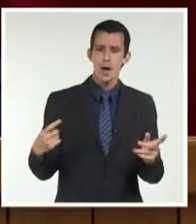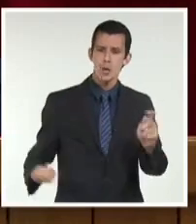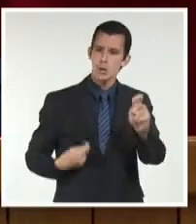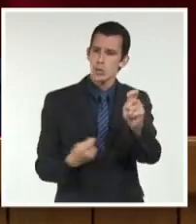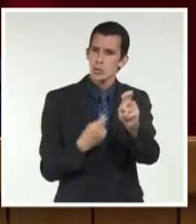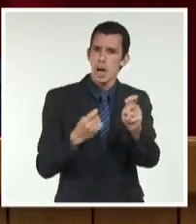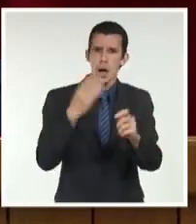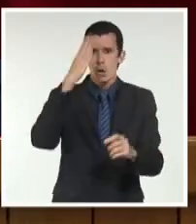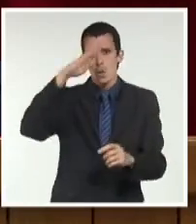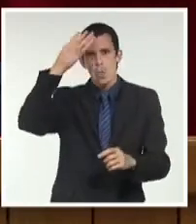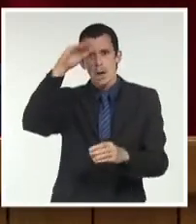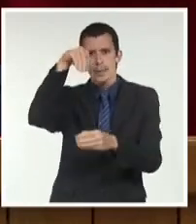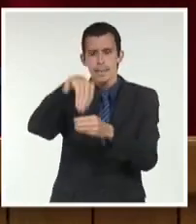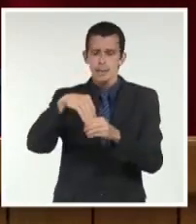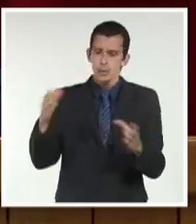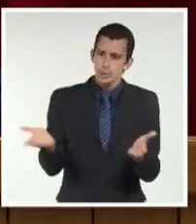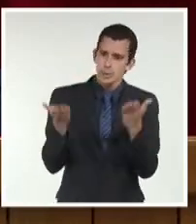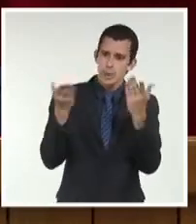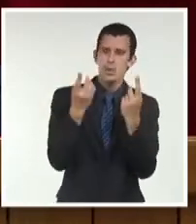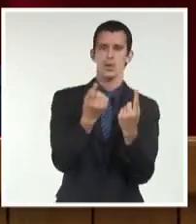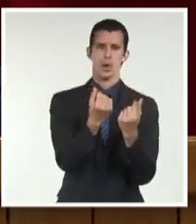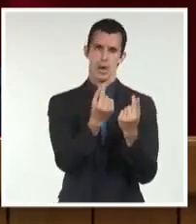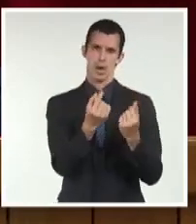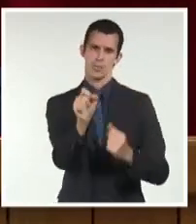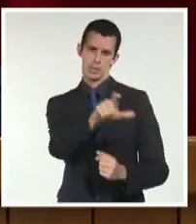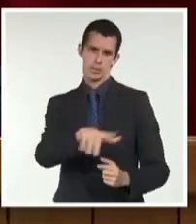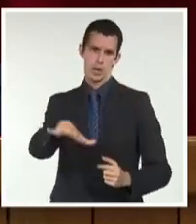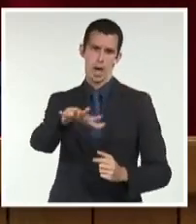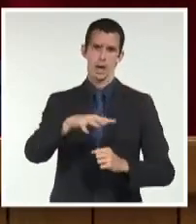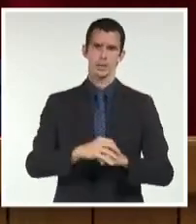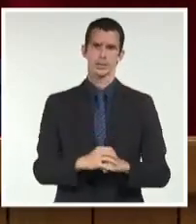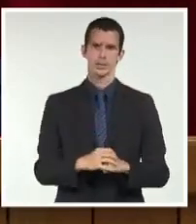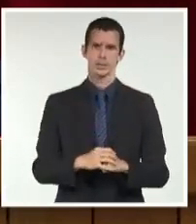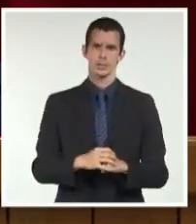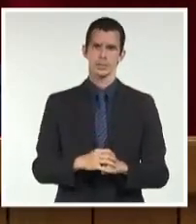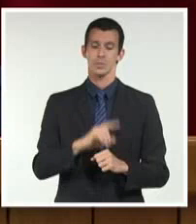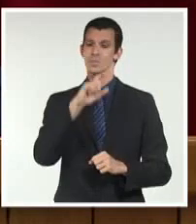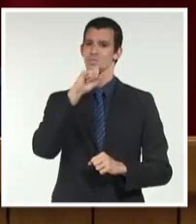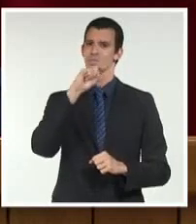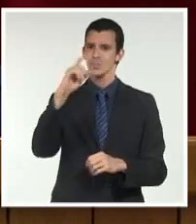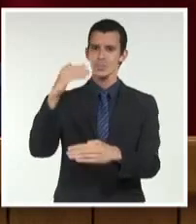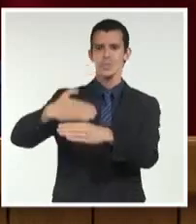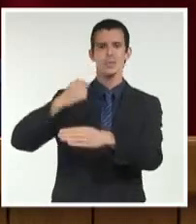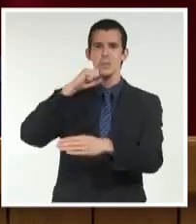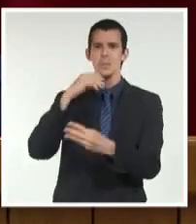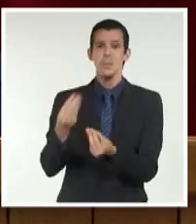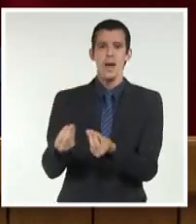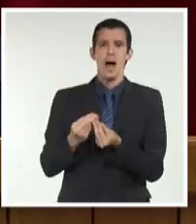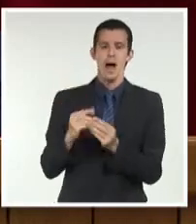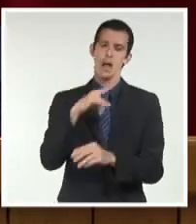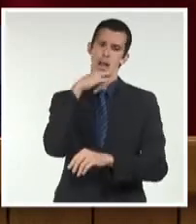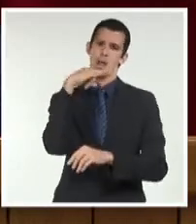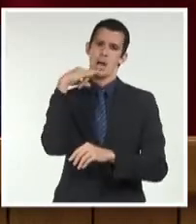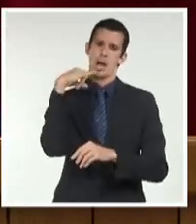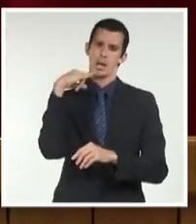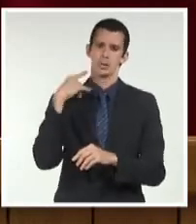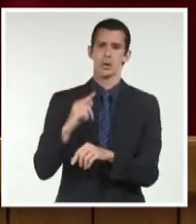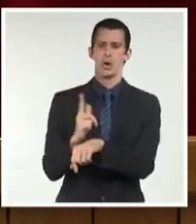cerco económico y financiero que impide suministros de combustibles, insumos productivos,